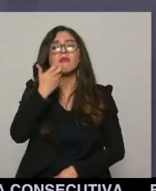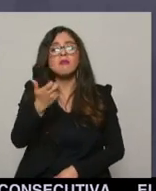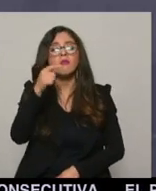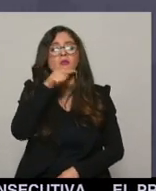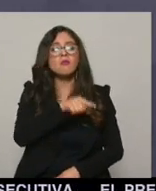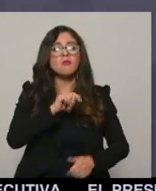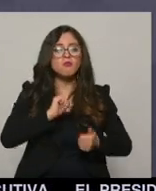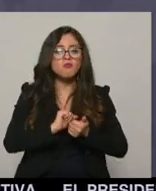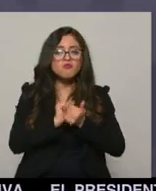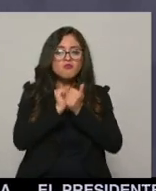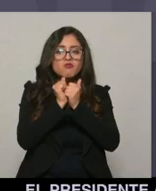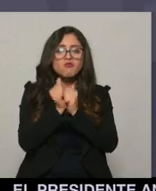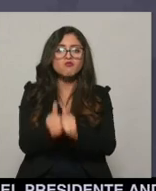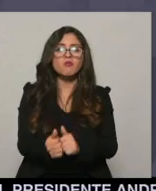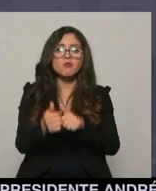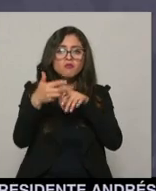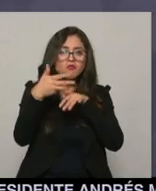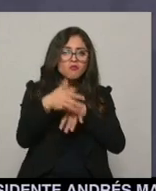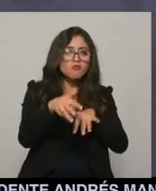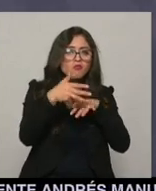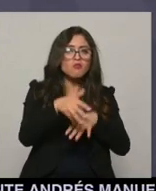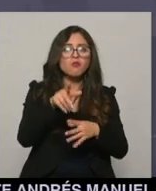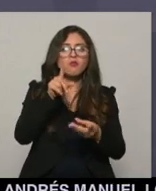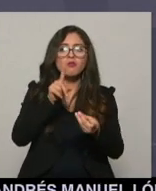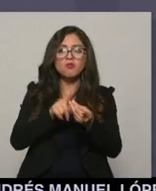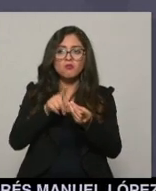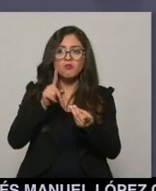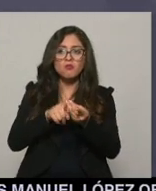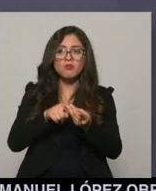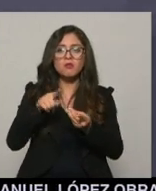este levantamiento minucioso desde las distintas